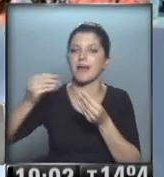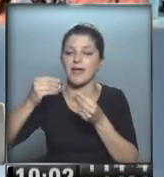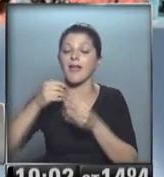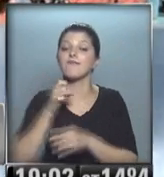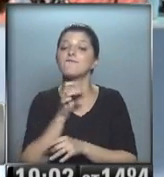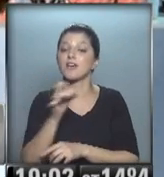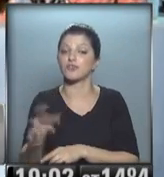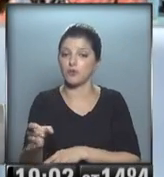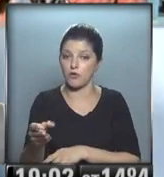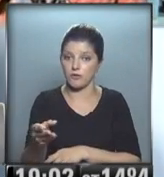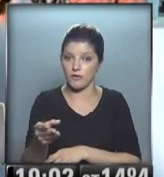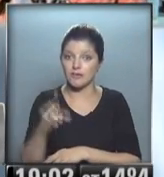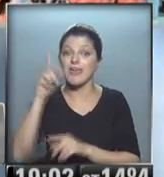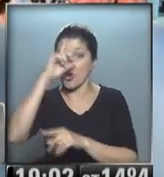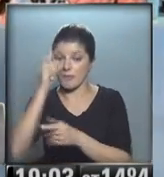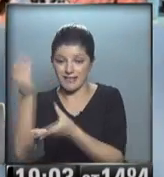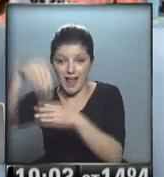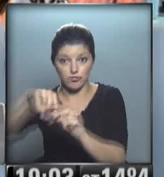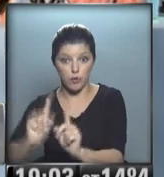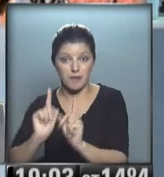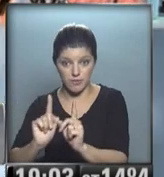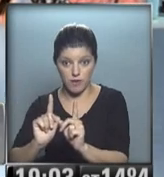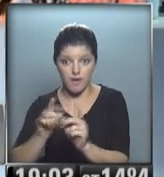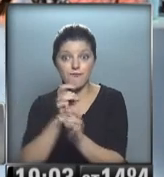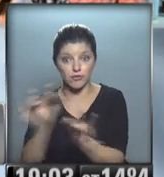infecciones intrahospitalarias, ¿no?